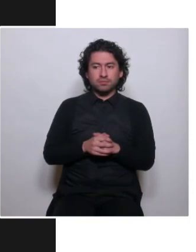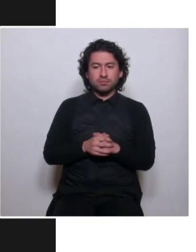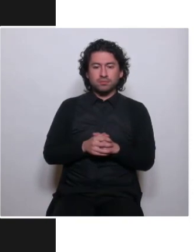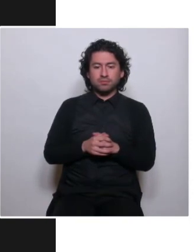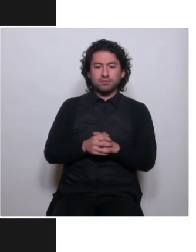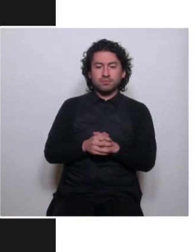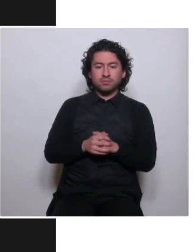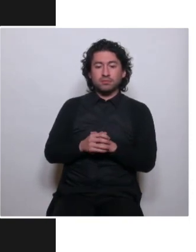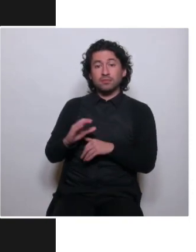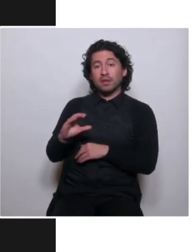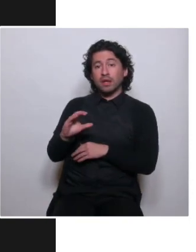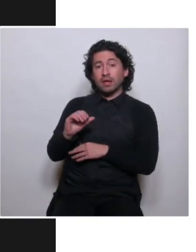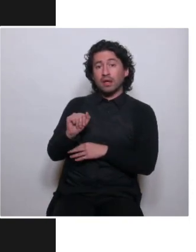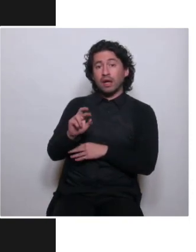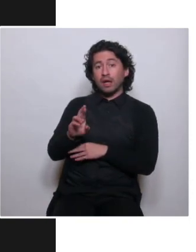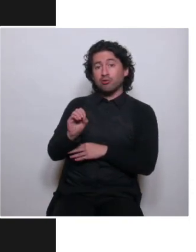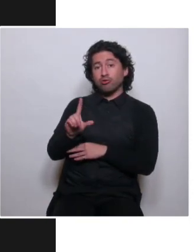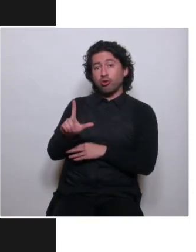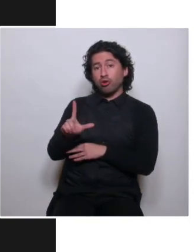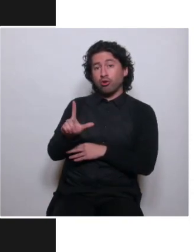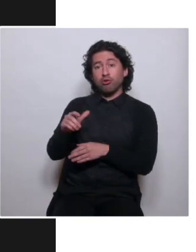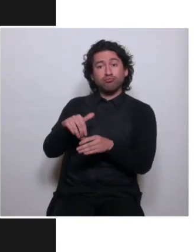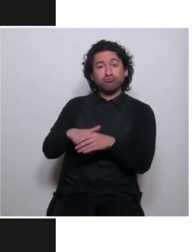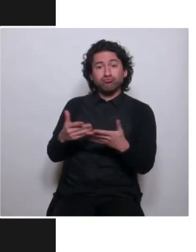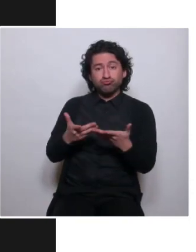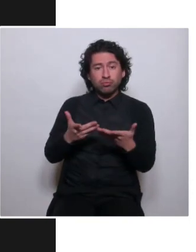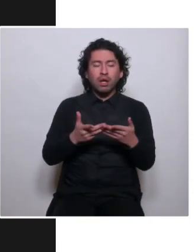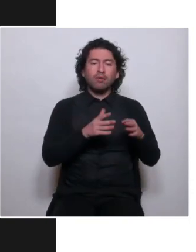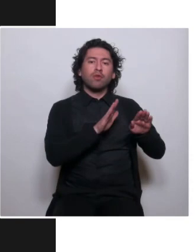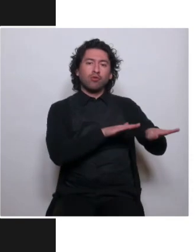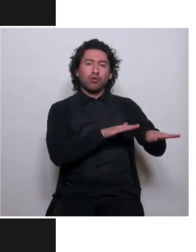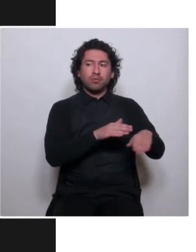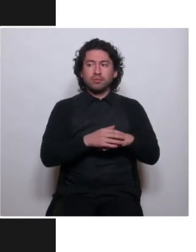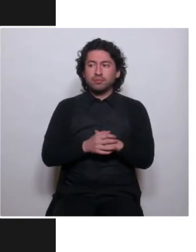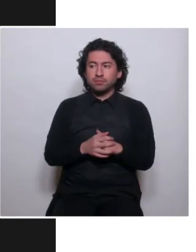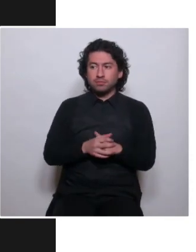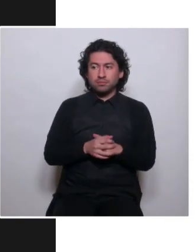Carol Baum, ¿cómo vota? A favor, señor secretario.